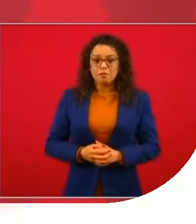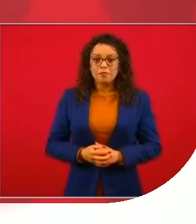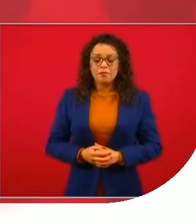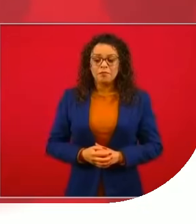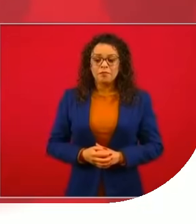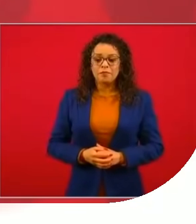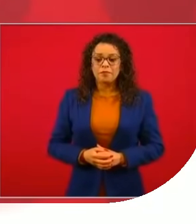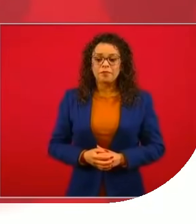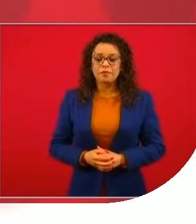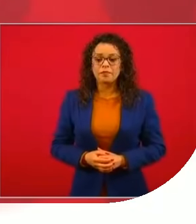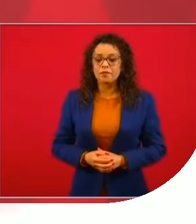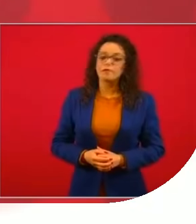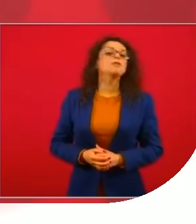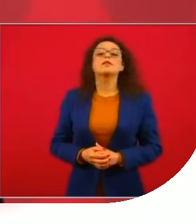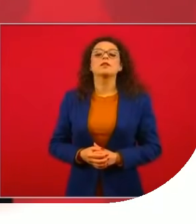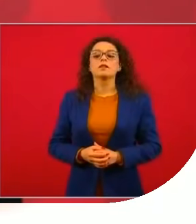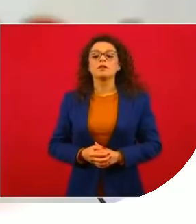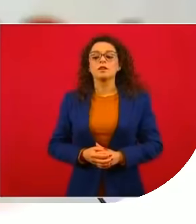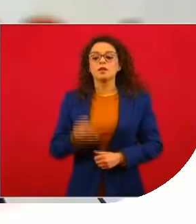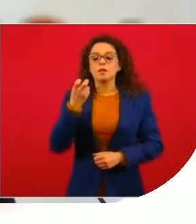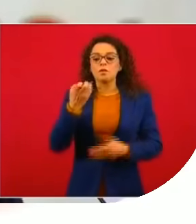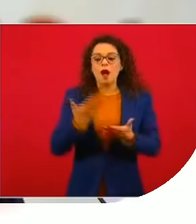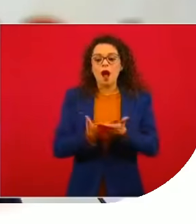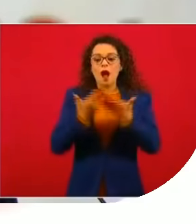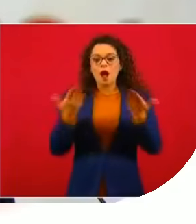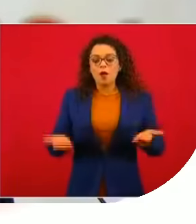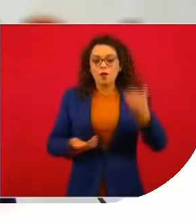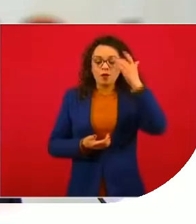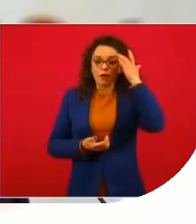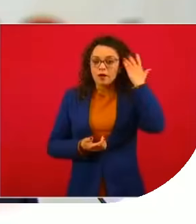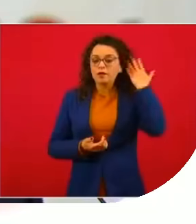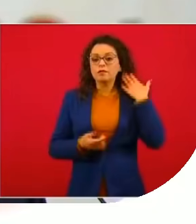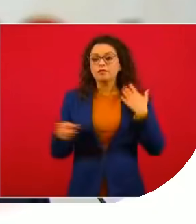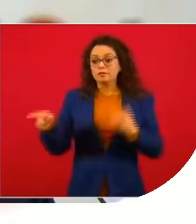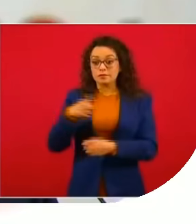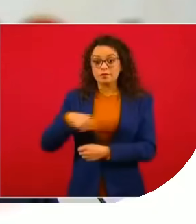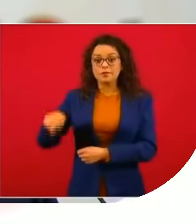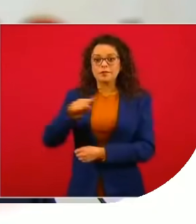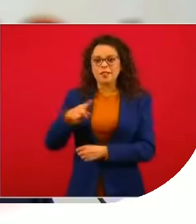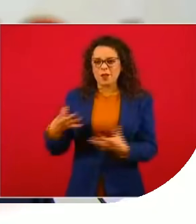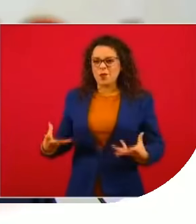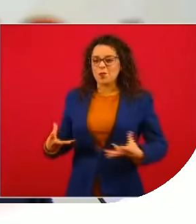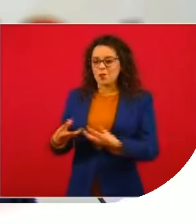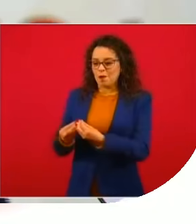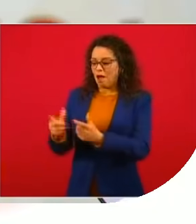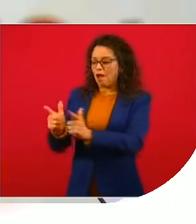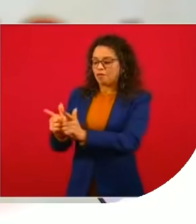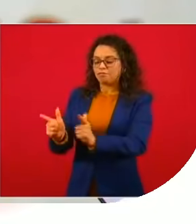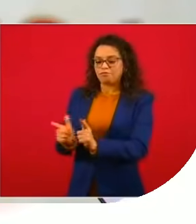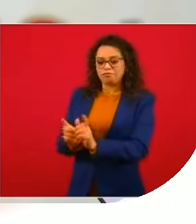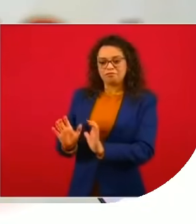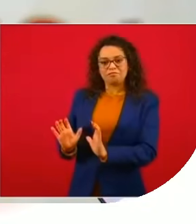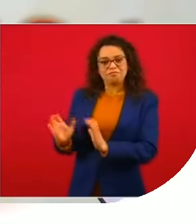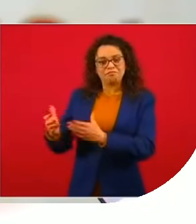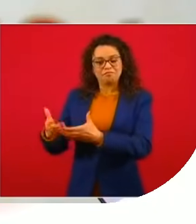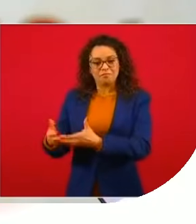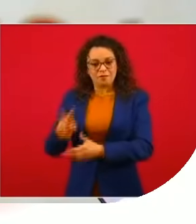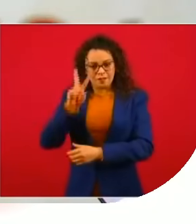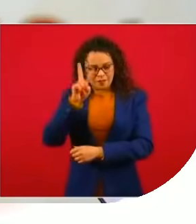Entonces, ahora son los que se están agrupando. Me causa, la verdad,